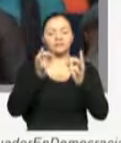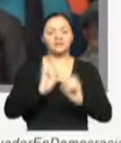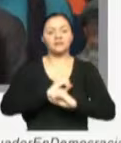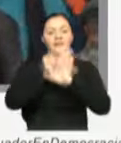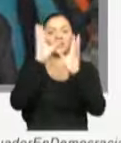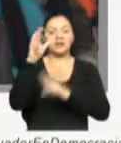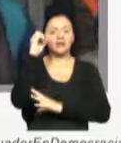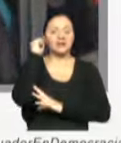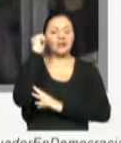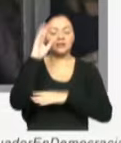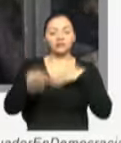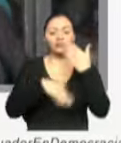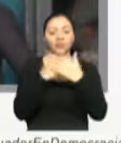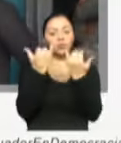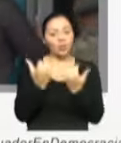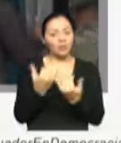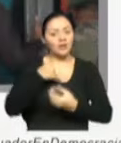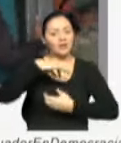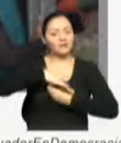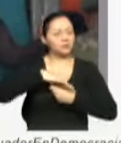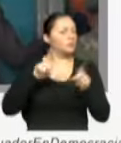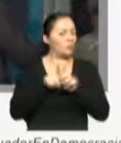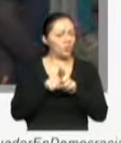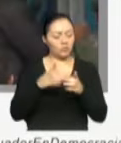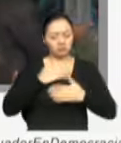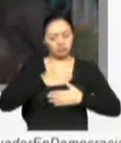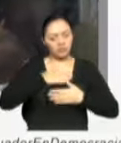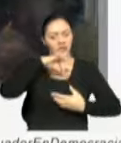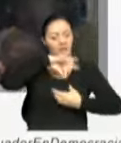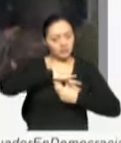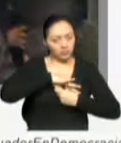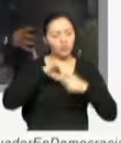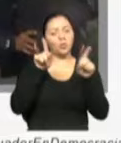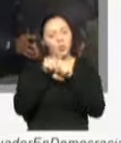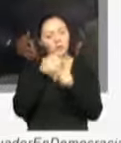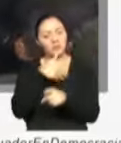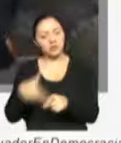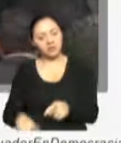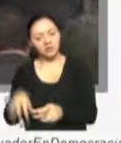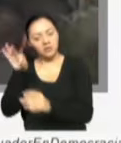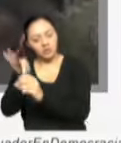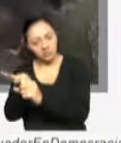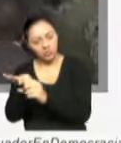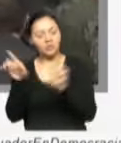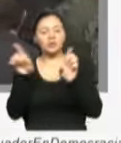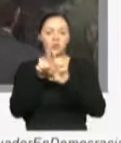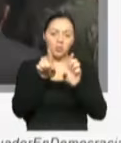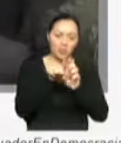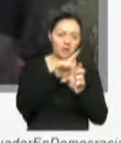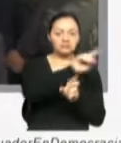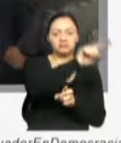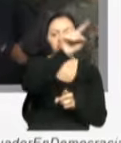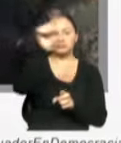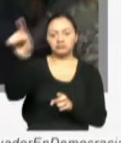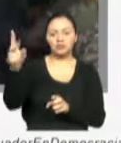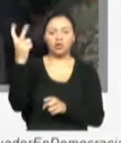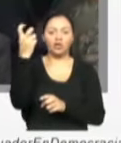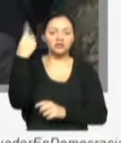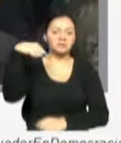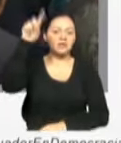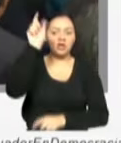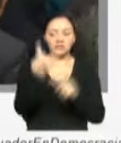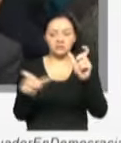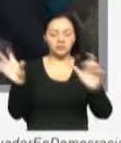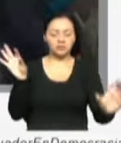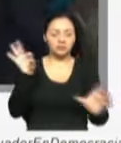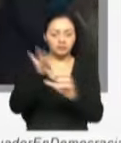su derecho a elegir, al igual que los 12.8 millones de ecuatorianos que hoy van a las urnas para tomar una decisión entre